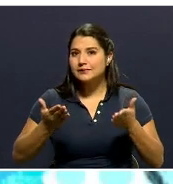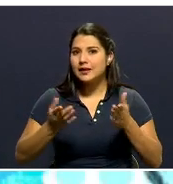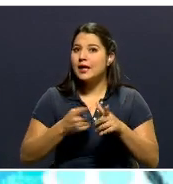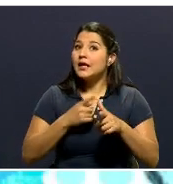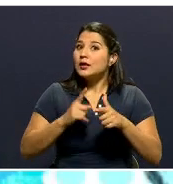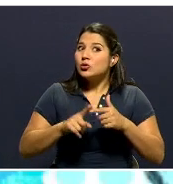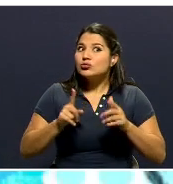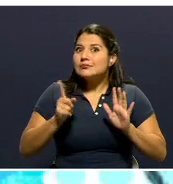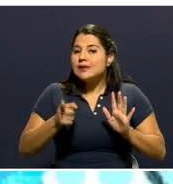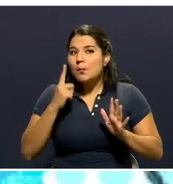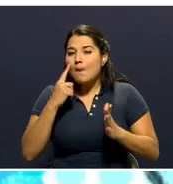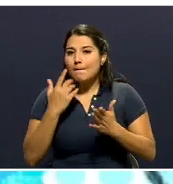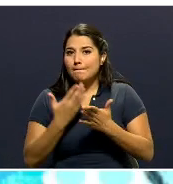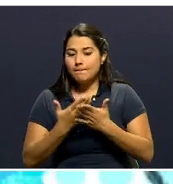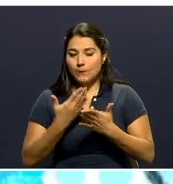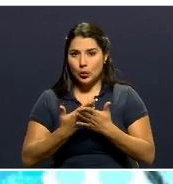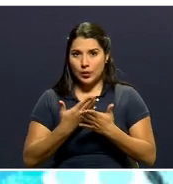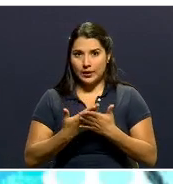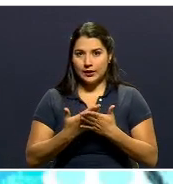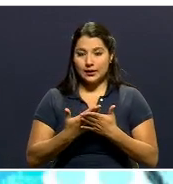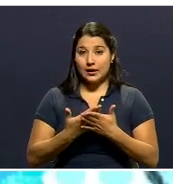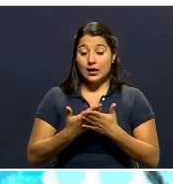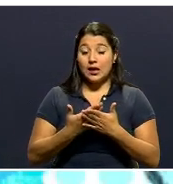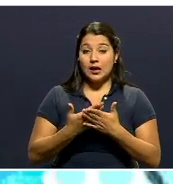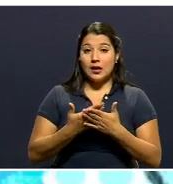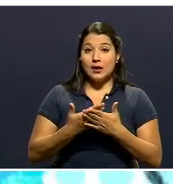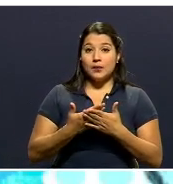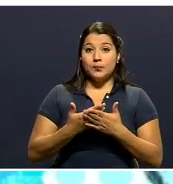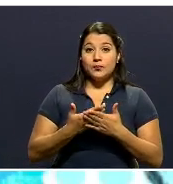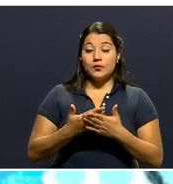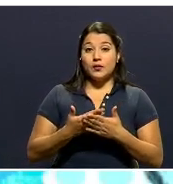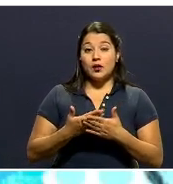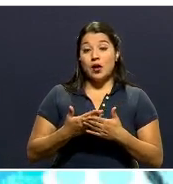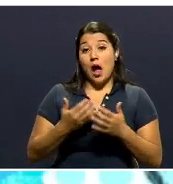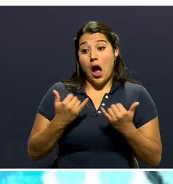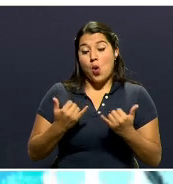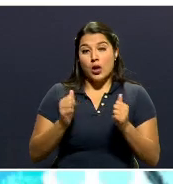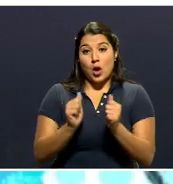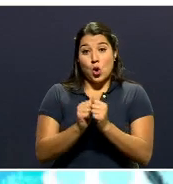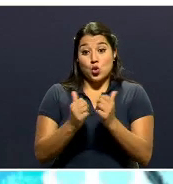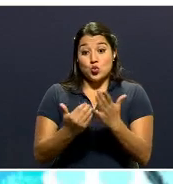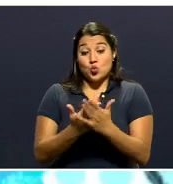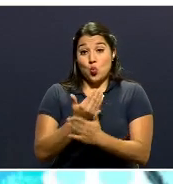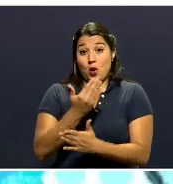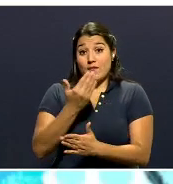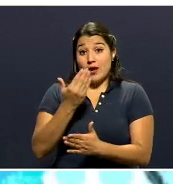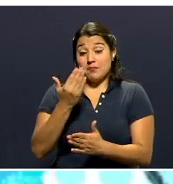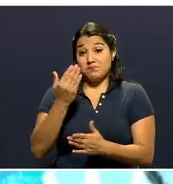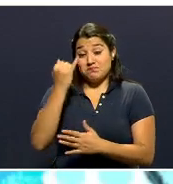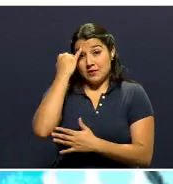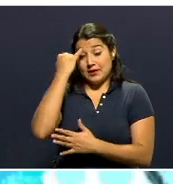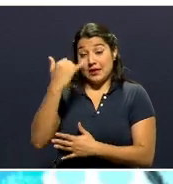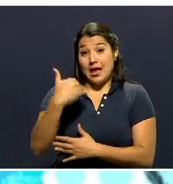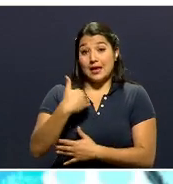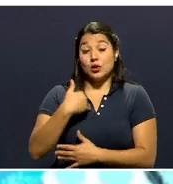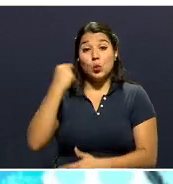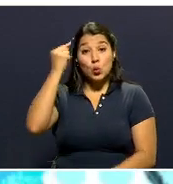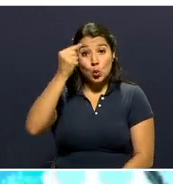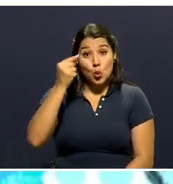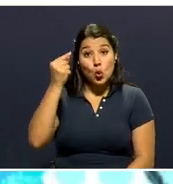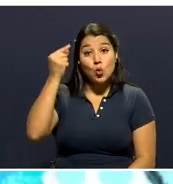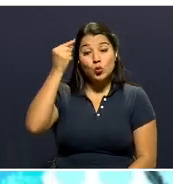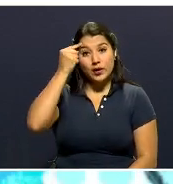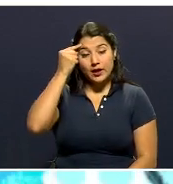a prueba de fuego, precisamente a partir de la propuesta incluso que el gobierno pueda hacer de